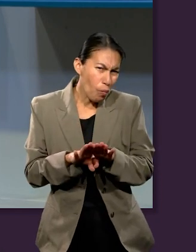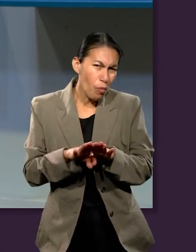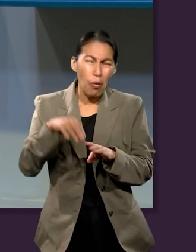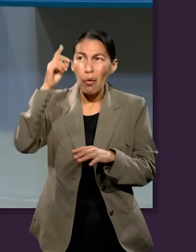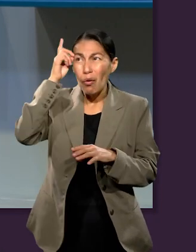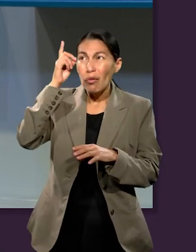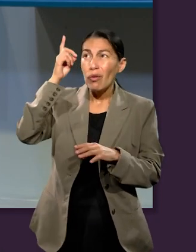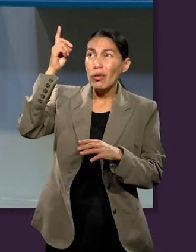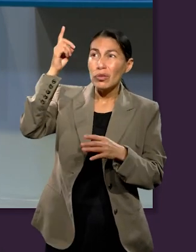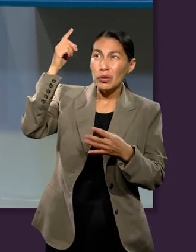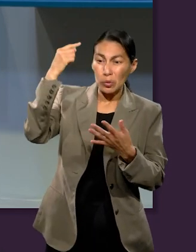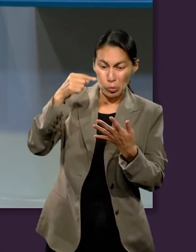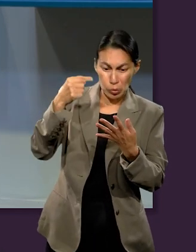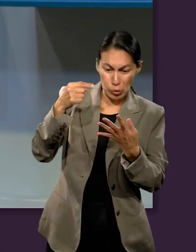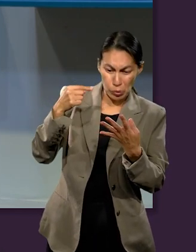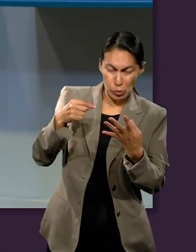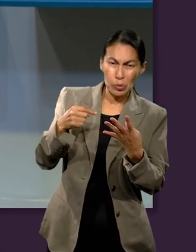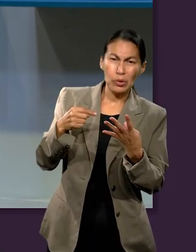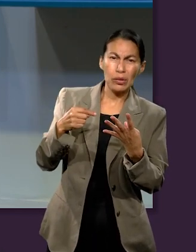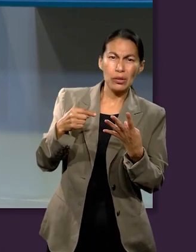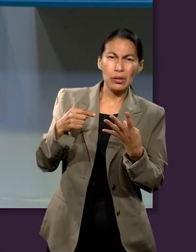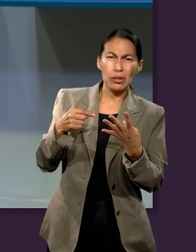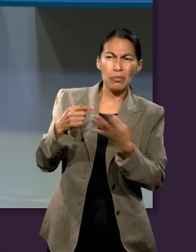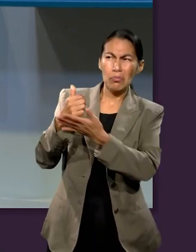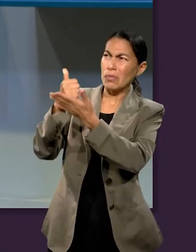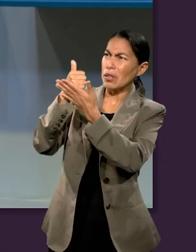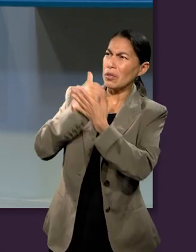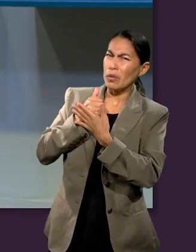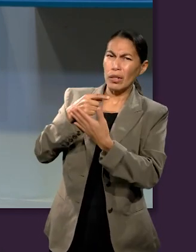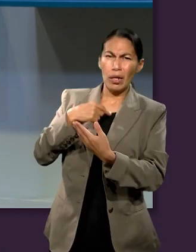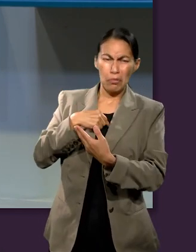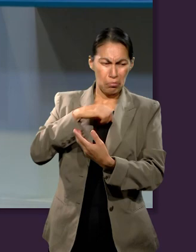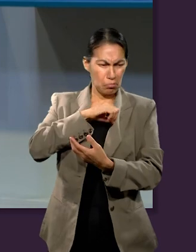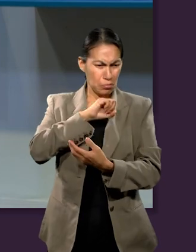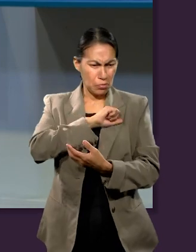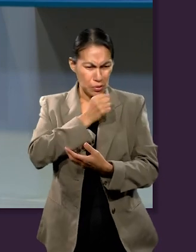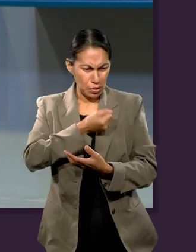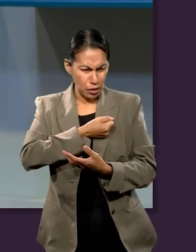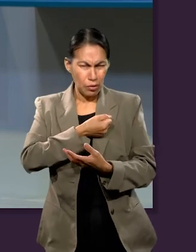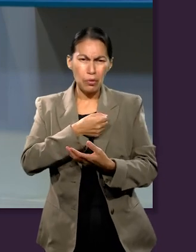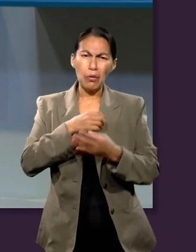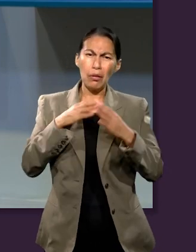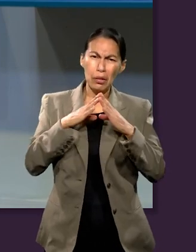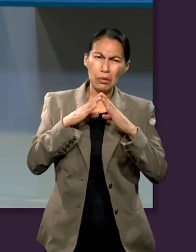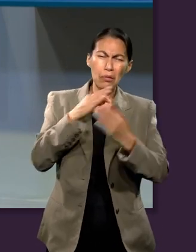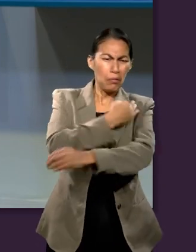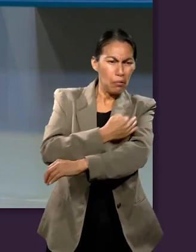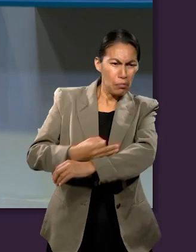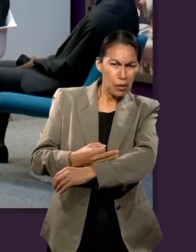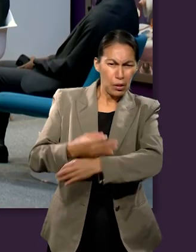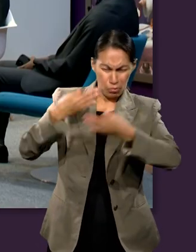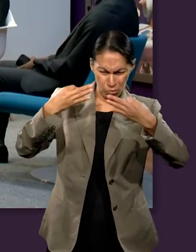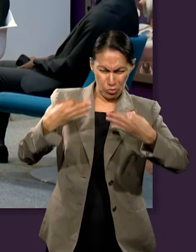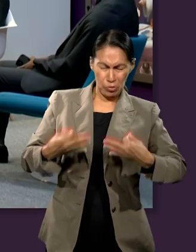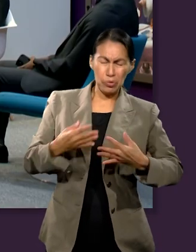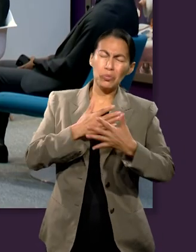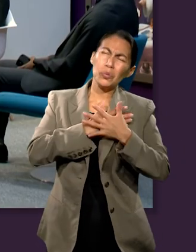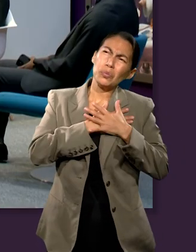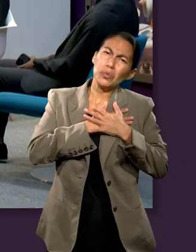llegan a cumplir al 100% Pero cómo las cualidades de dios nos pueden ayudar a tener un ambiente sano a nuestros